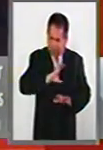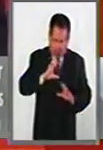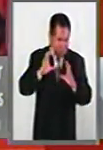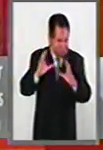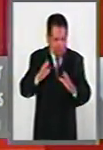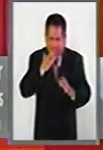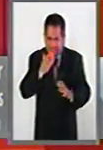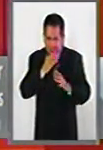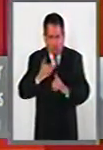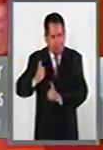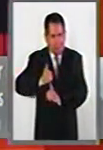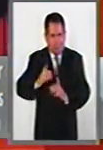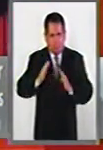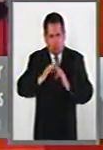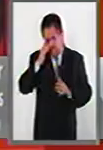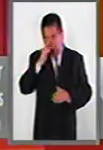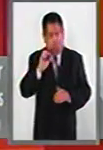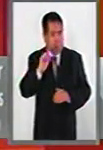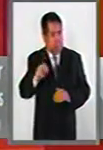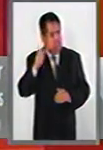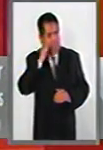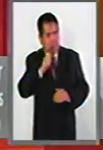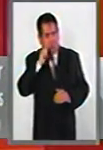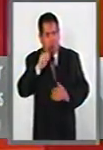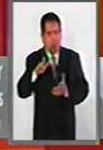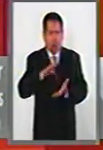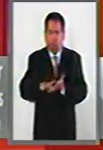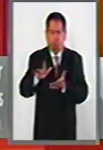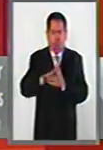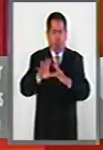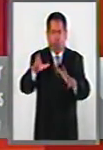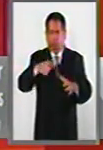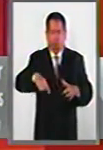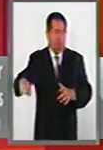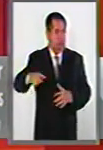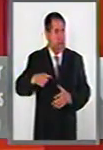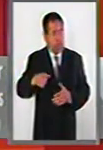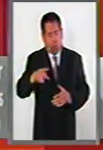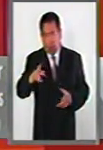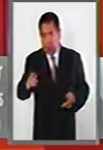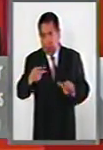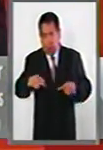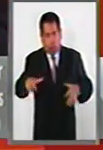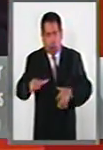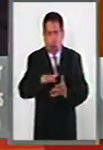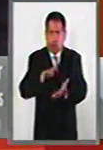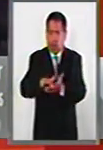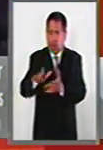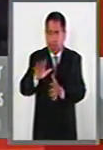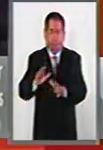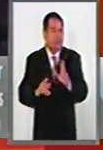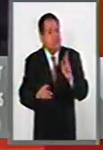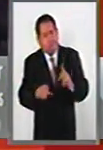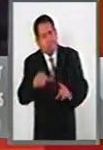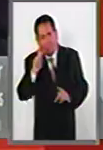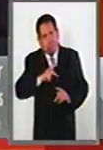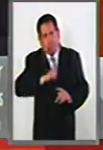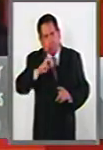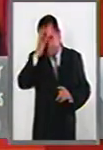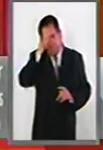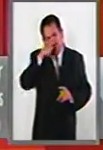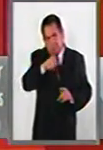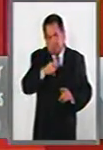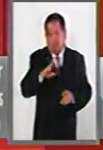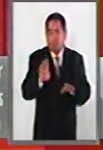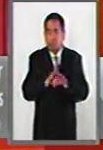mexicano, siempre ha tenido un gran apoyo en el pueblo de México, pero no estamos de acuerdo que se